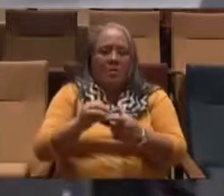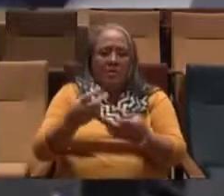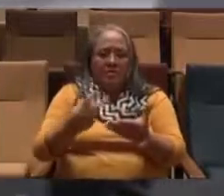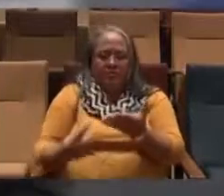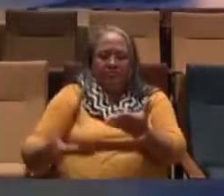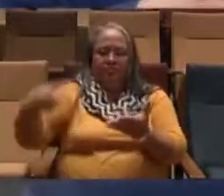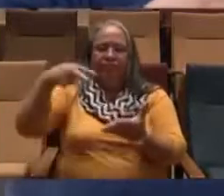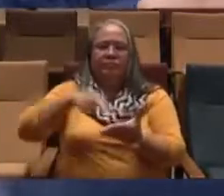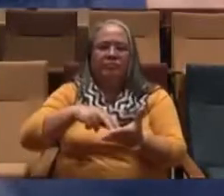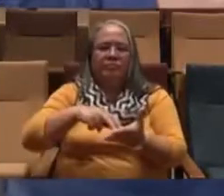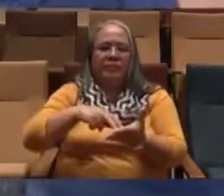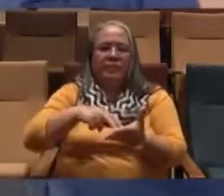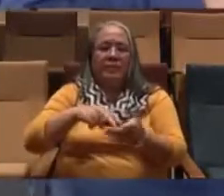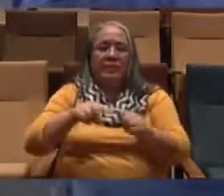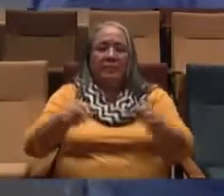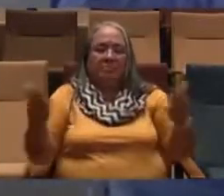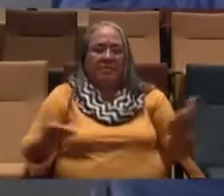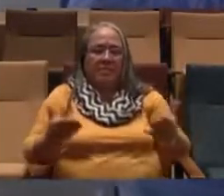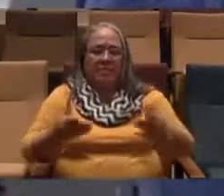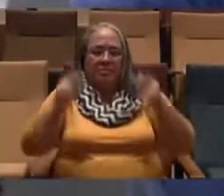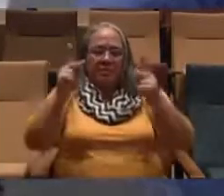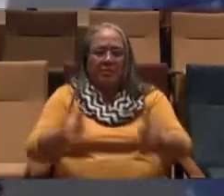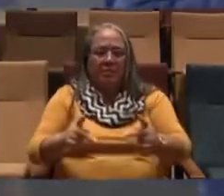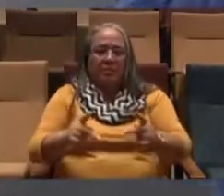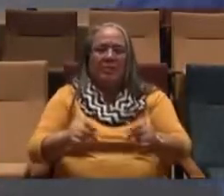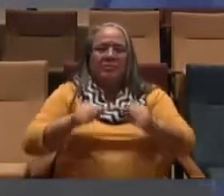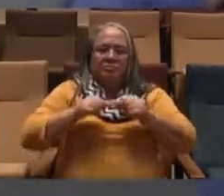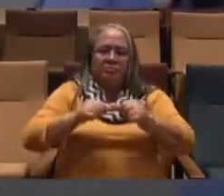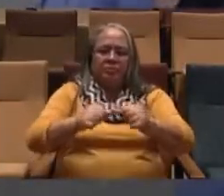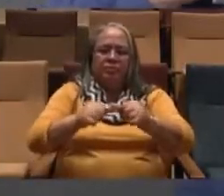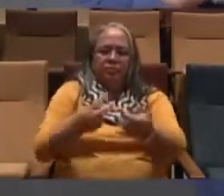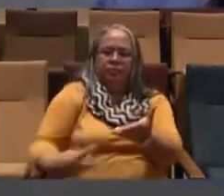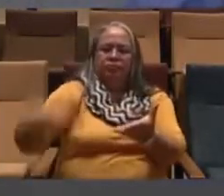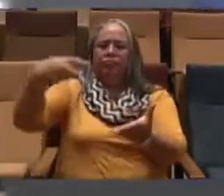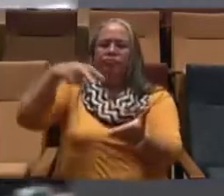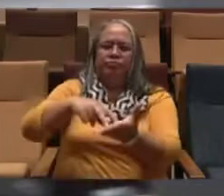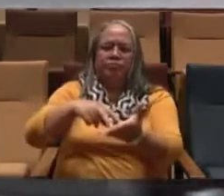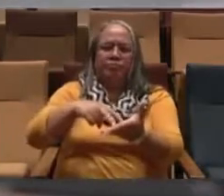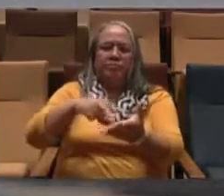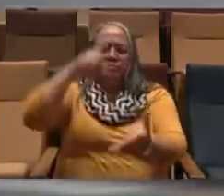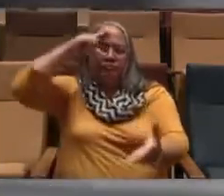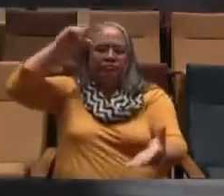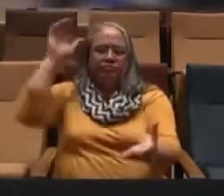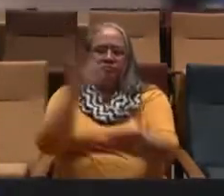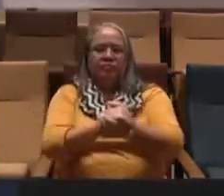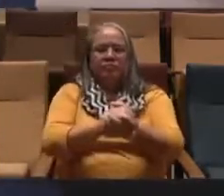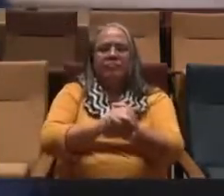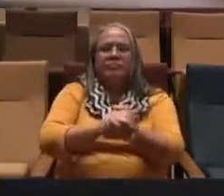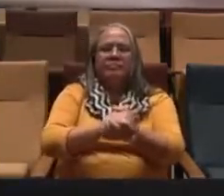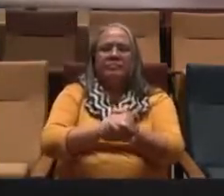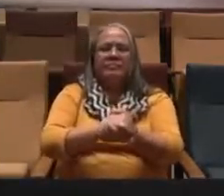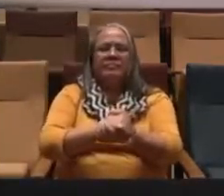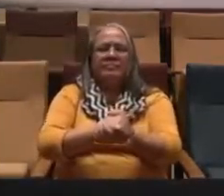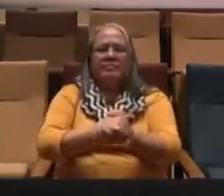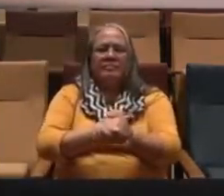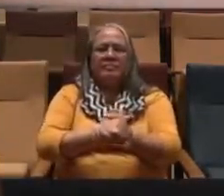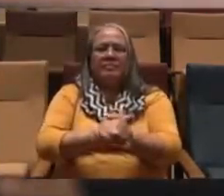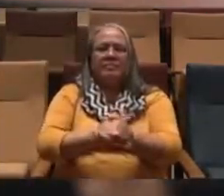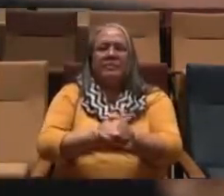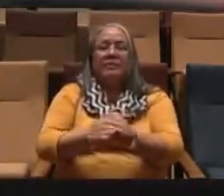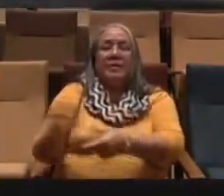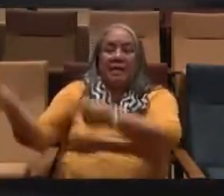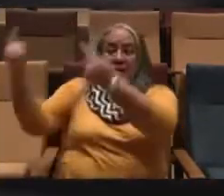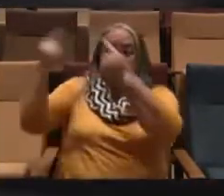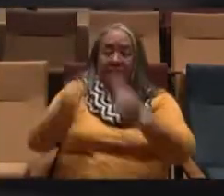gente que ha decidido seguir. There's people here tonight that have aquí hay gente que ha decidido creer. There's people that have decided. De que vienen